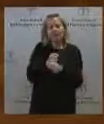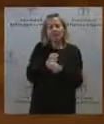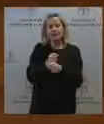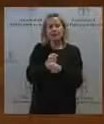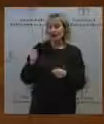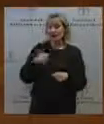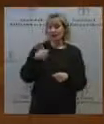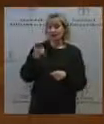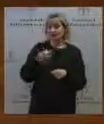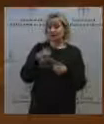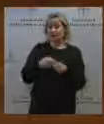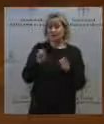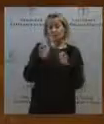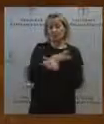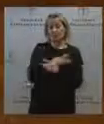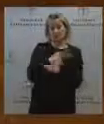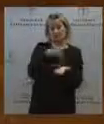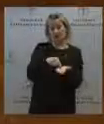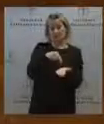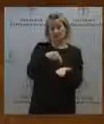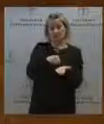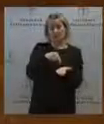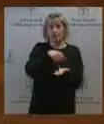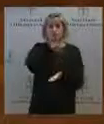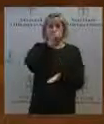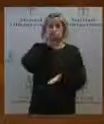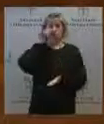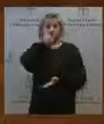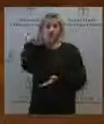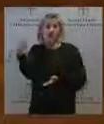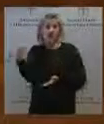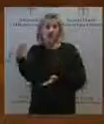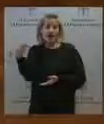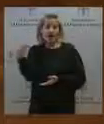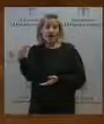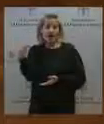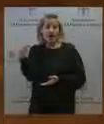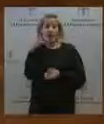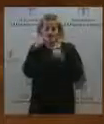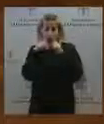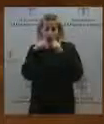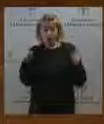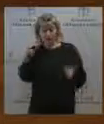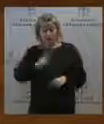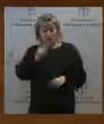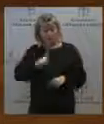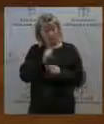500 euros de salario durante 2 años de casi 44.000 personas. Eso sí que sería reactivar el empleo en